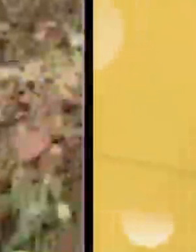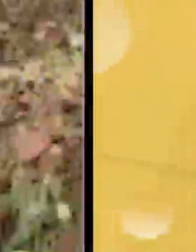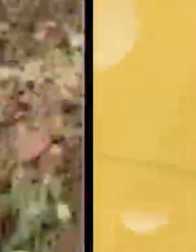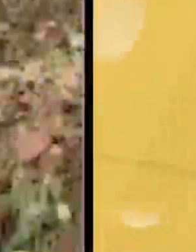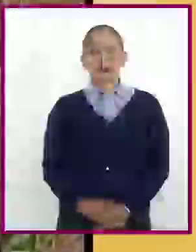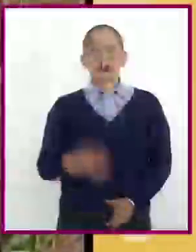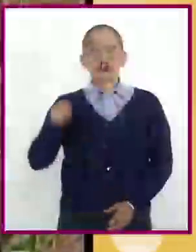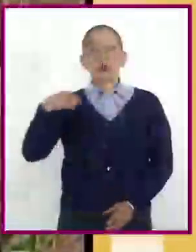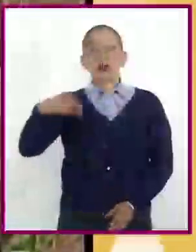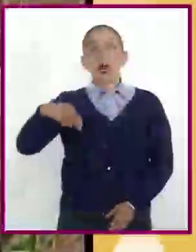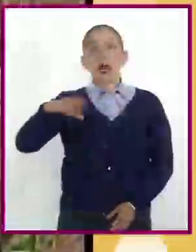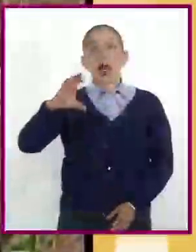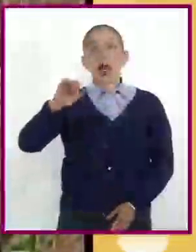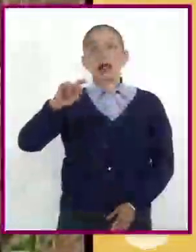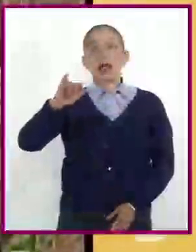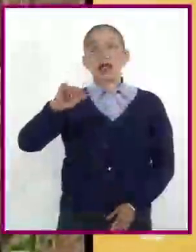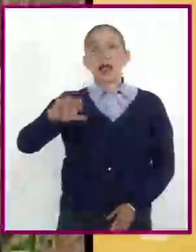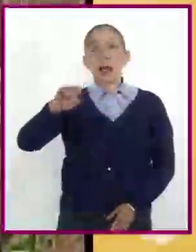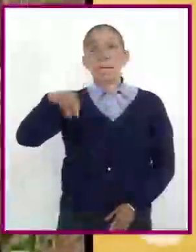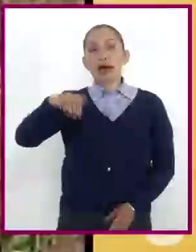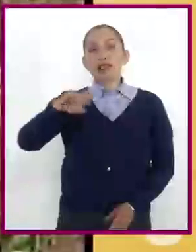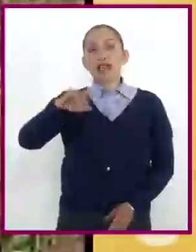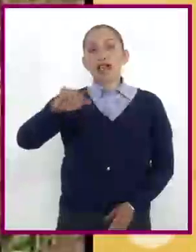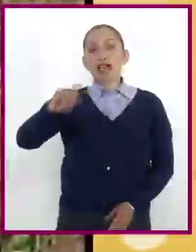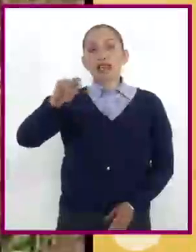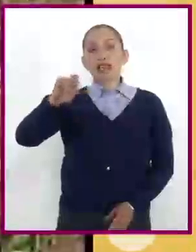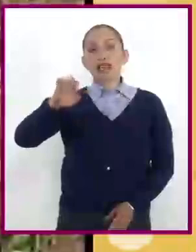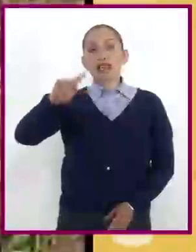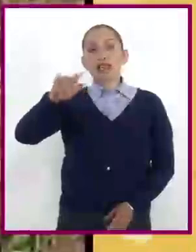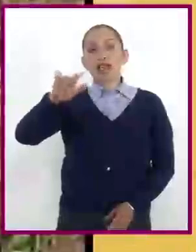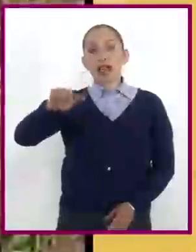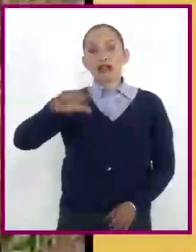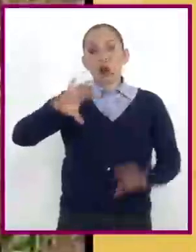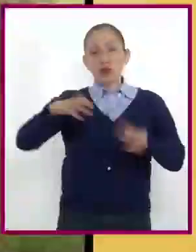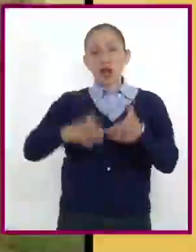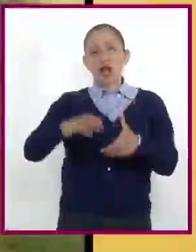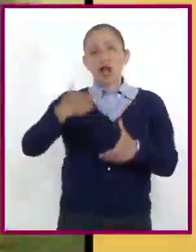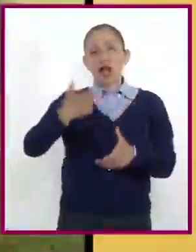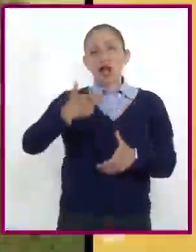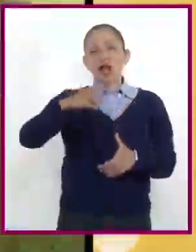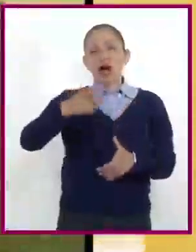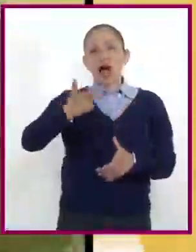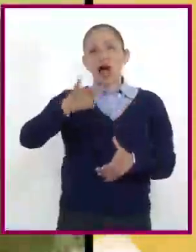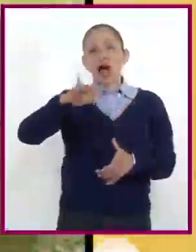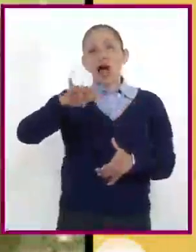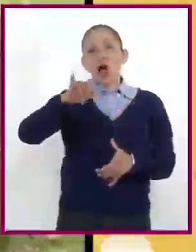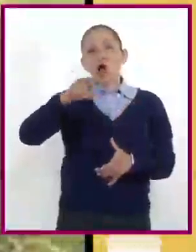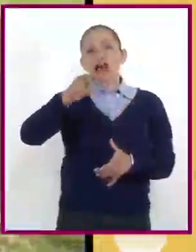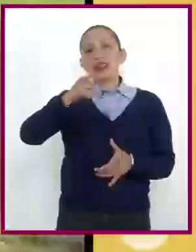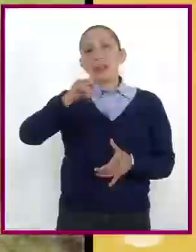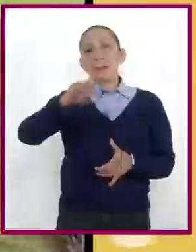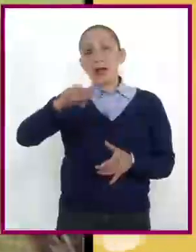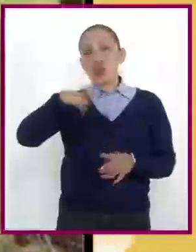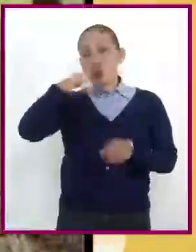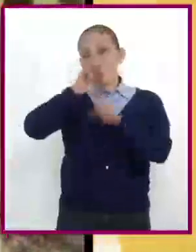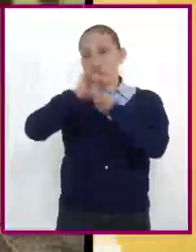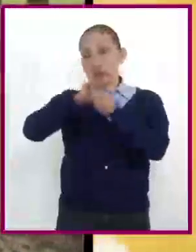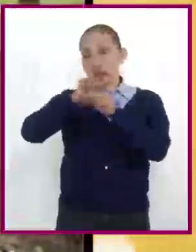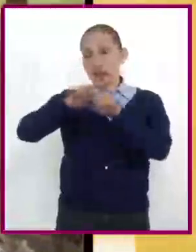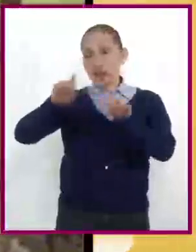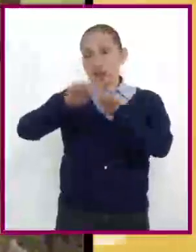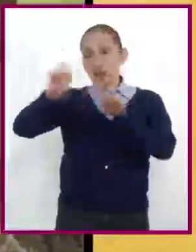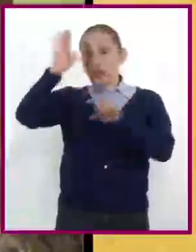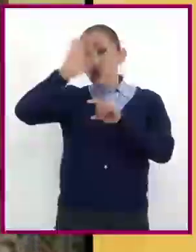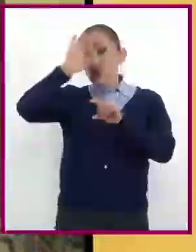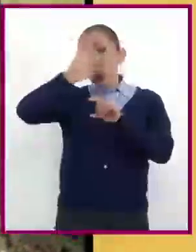Yo me llamo Catalina Mazariegos Gómez y soy celtal de la comunidad de Huaquitepec. Yo voy en una escuela secundaria intercultural bilingüe